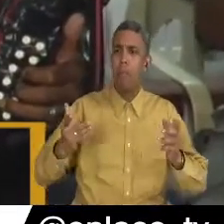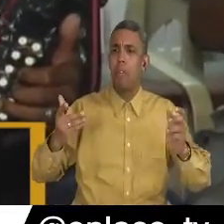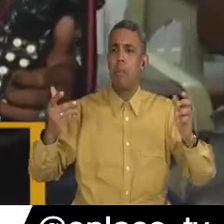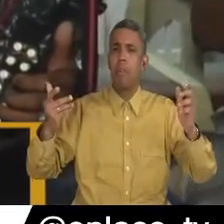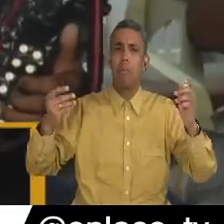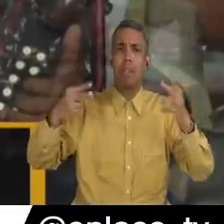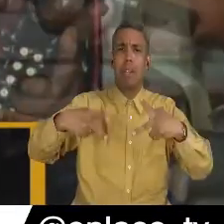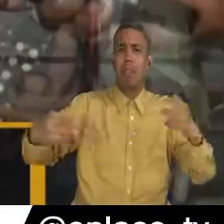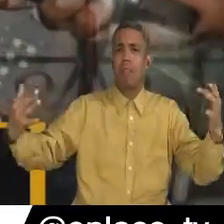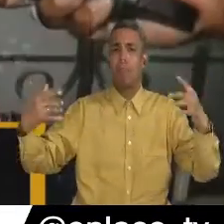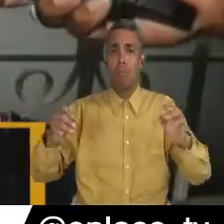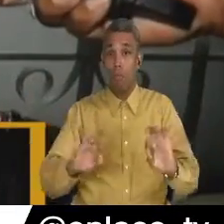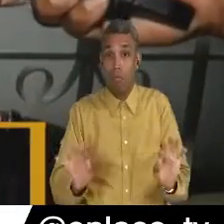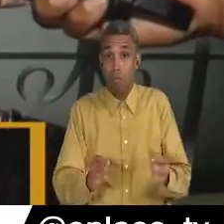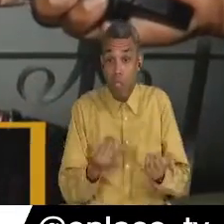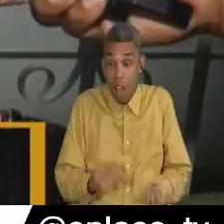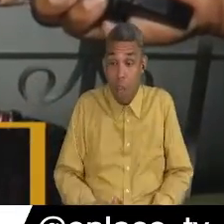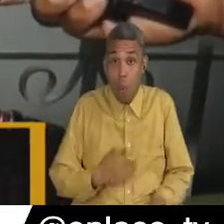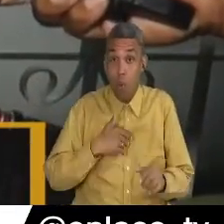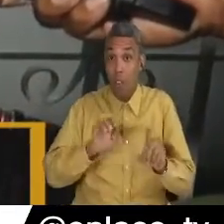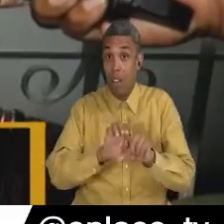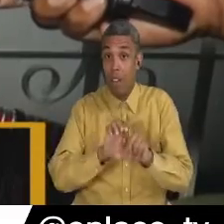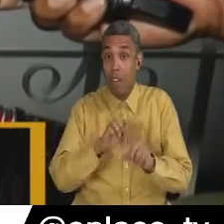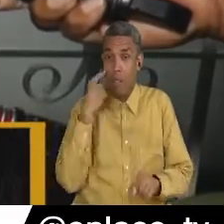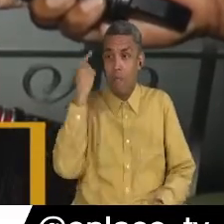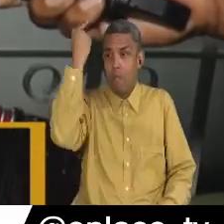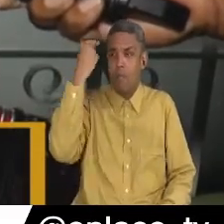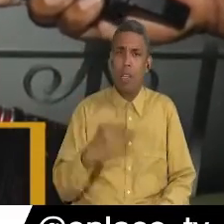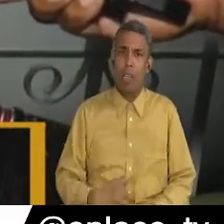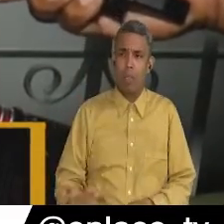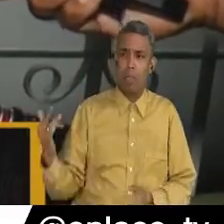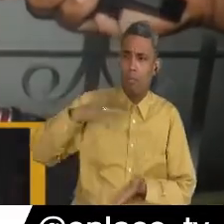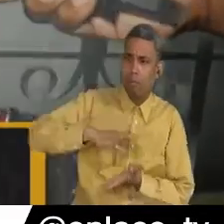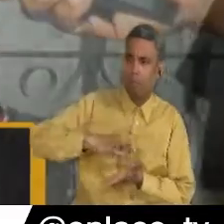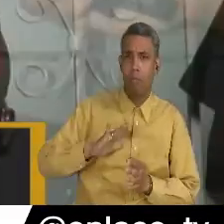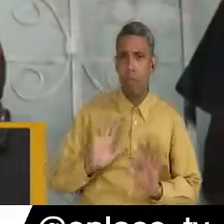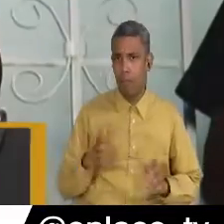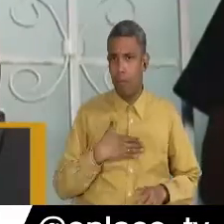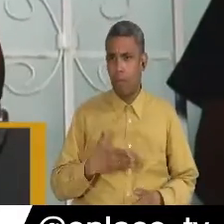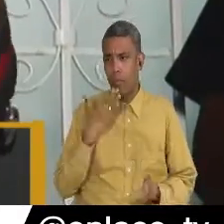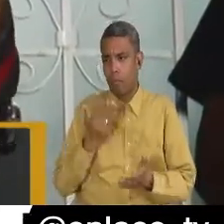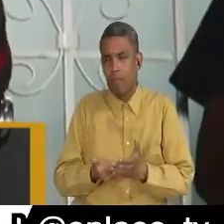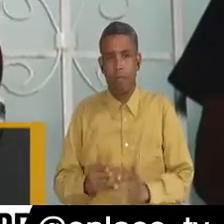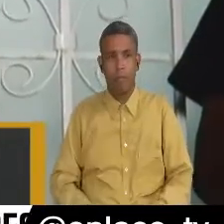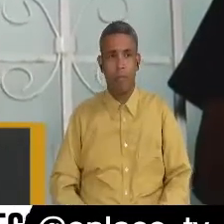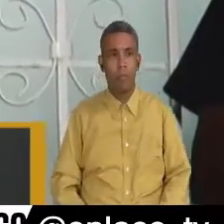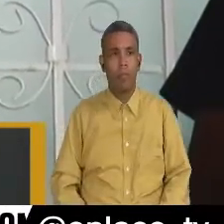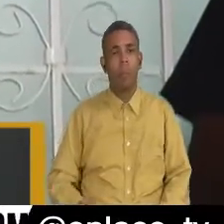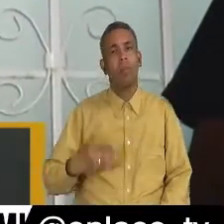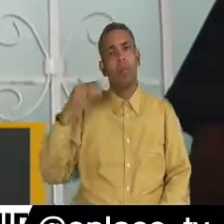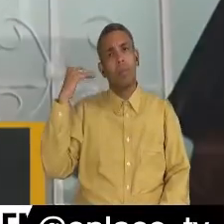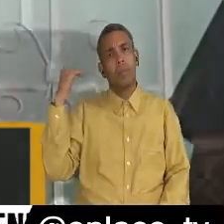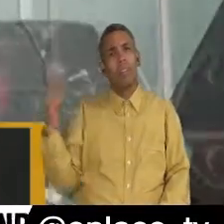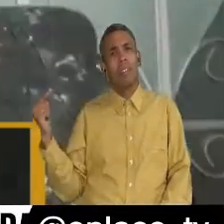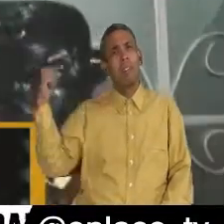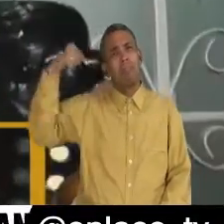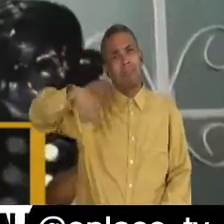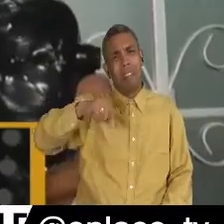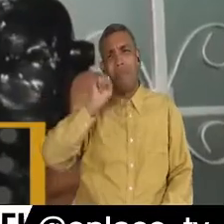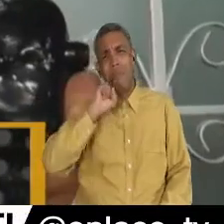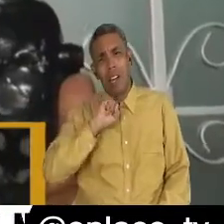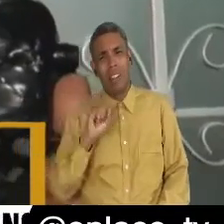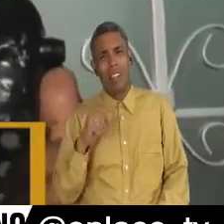hecho presente, se encuentra delante de nosotros comunicándonos el caso y ayudándonos en todo lo que más puede. El Poli llegó a Barranca Bermeja cuando la ciudad no iba más allá del